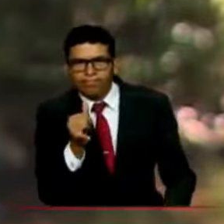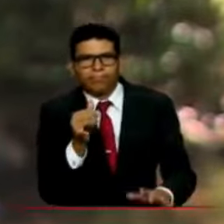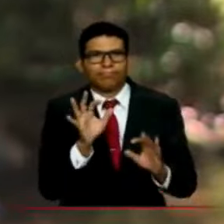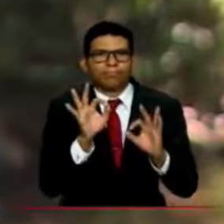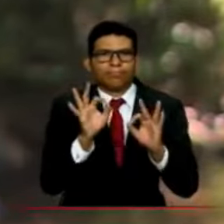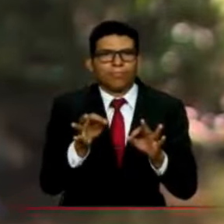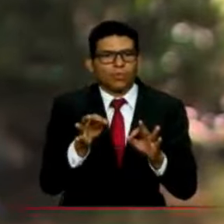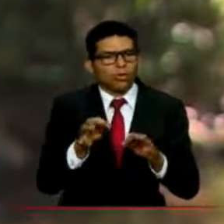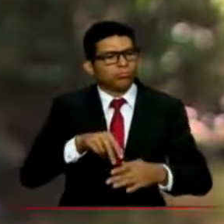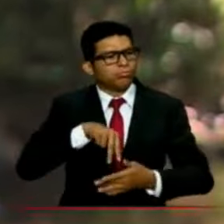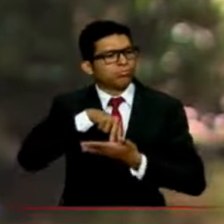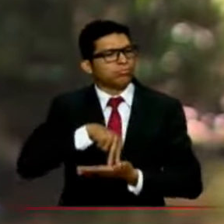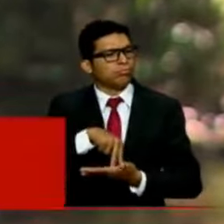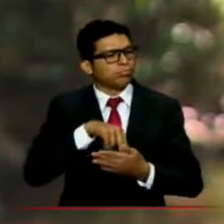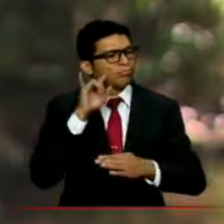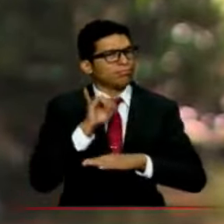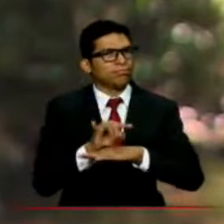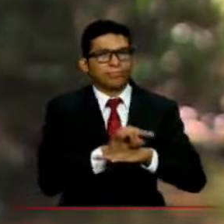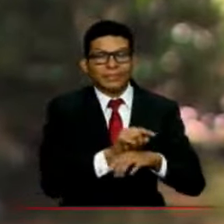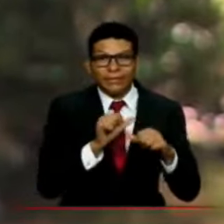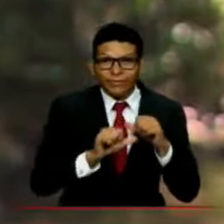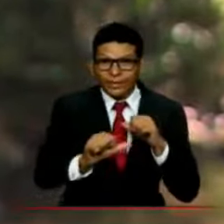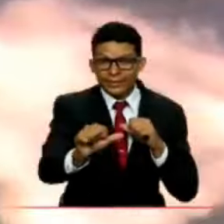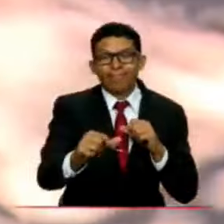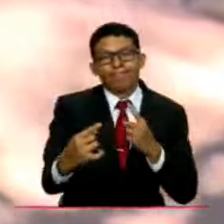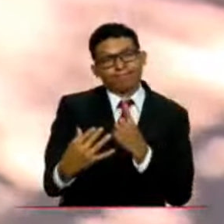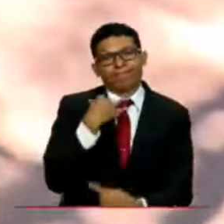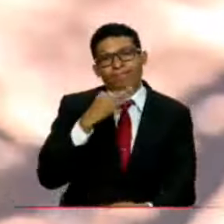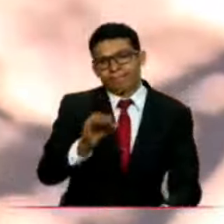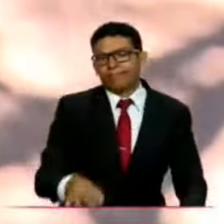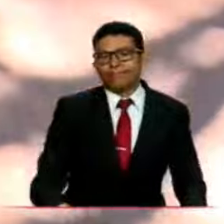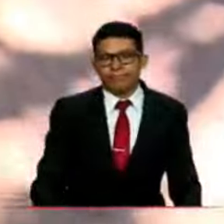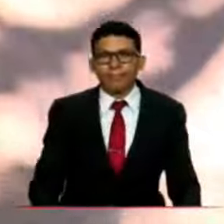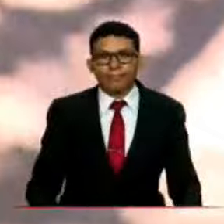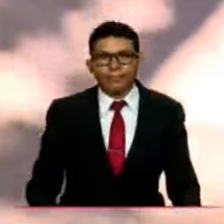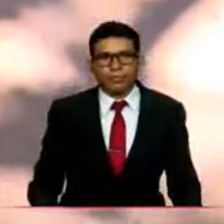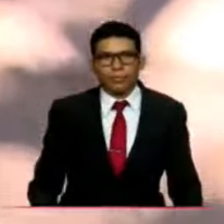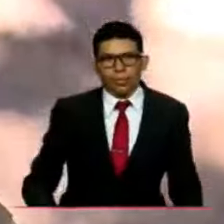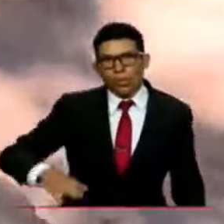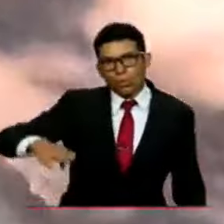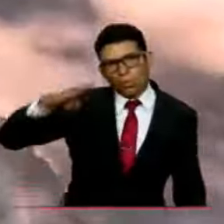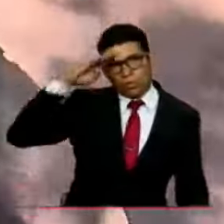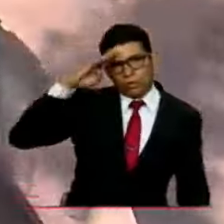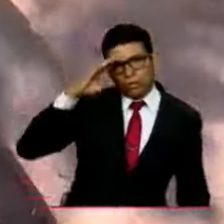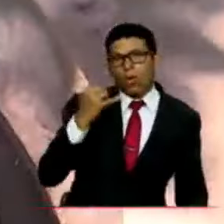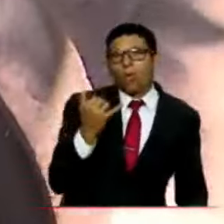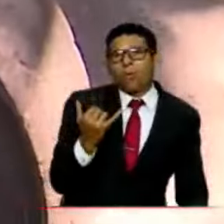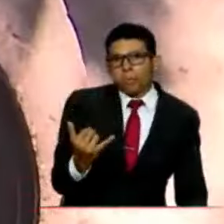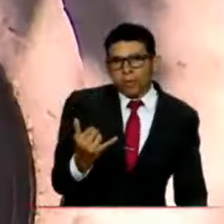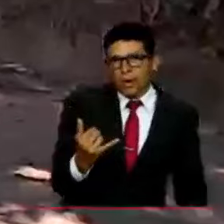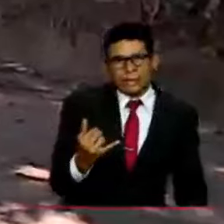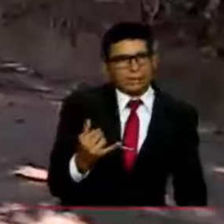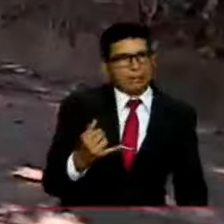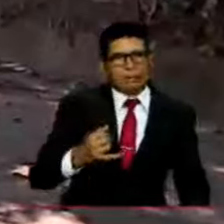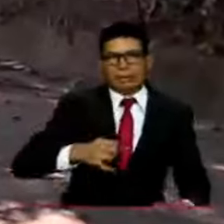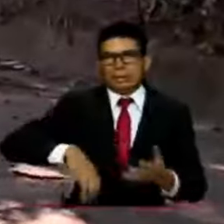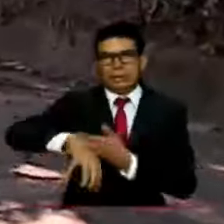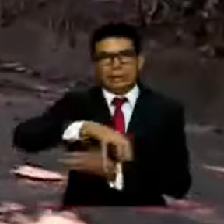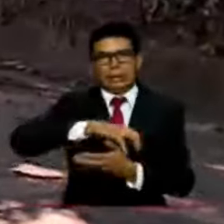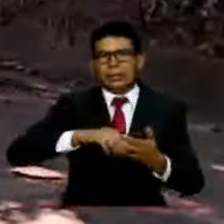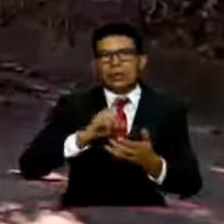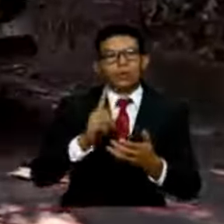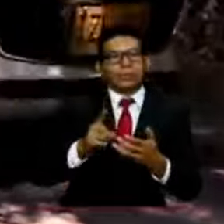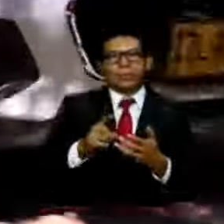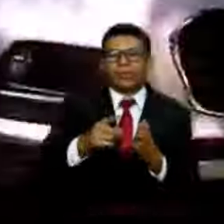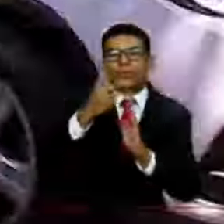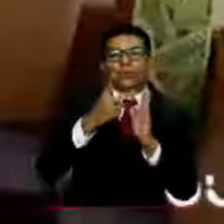personal permanente en la zona a nosotros nos va a seguir afectando esta situación el puesto de control policial que en la zona fue vandalizado en 2021